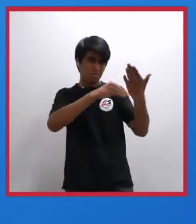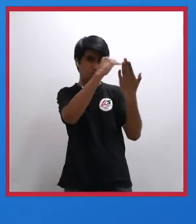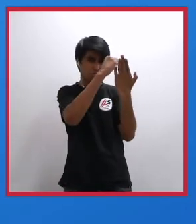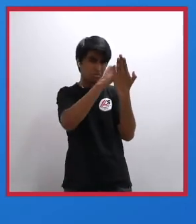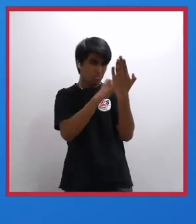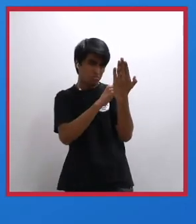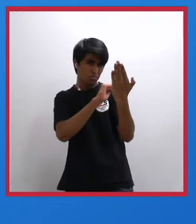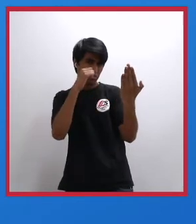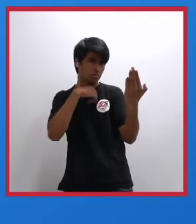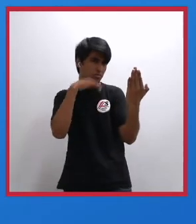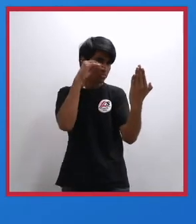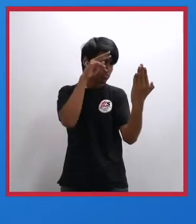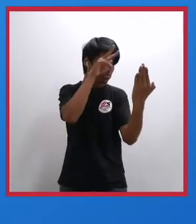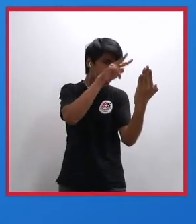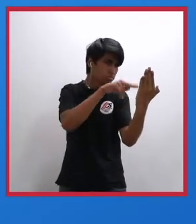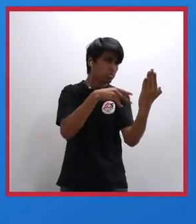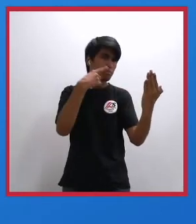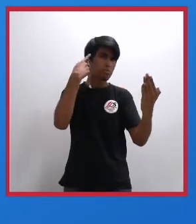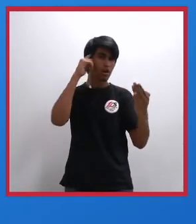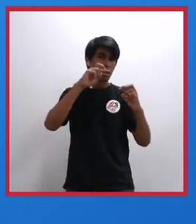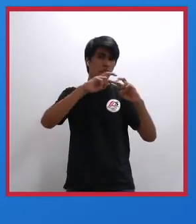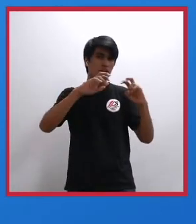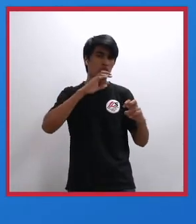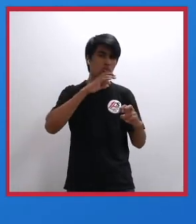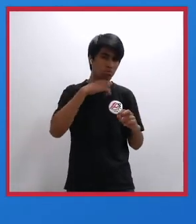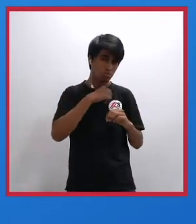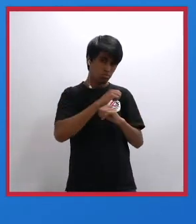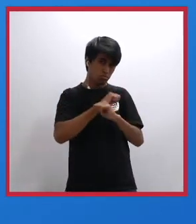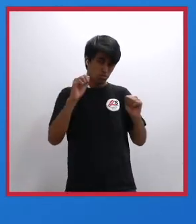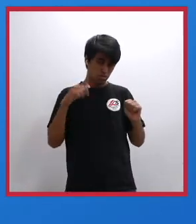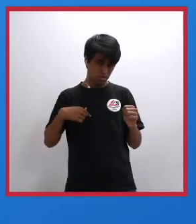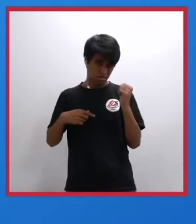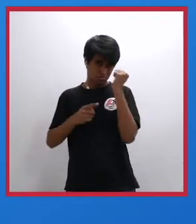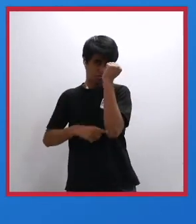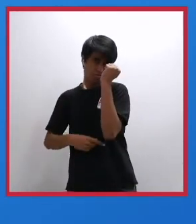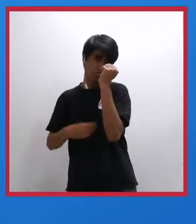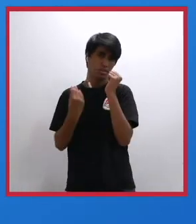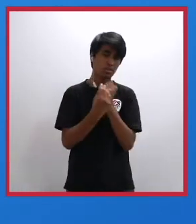o estas preguntas surgen del